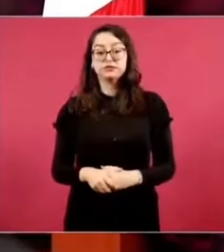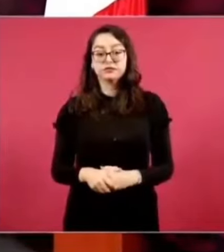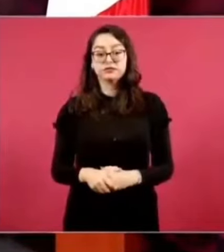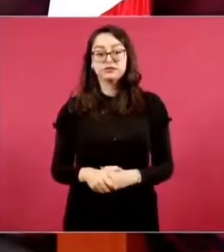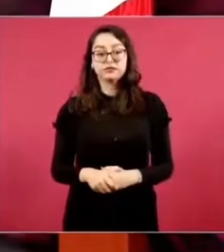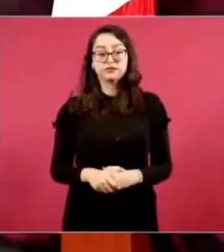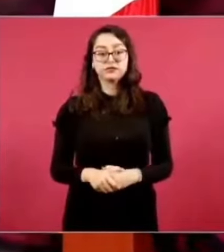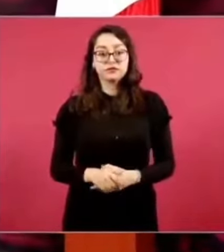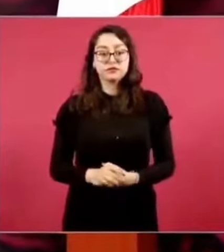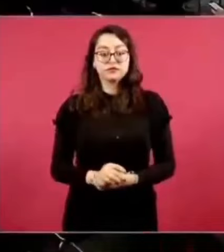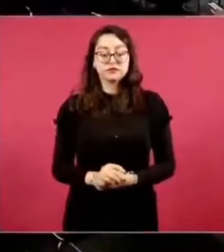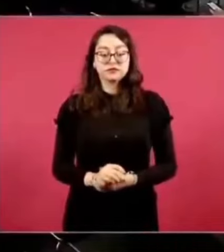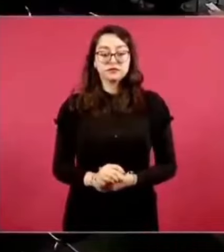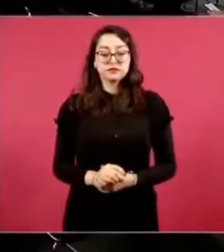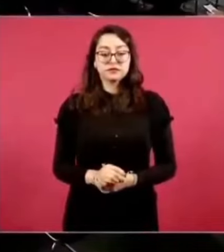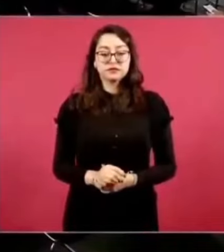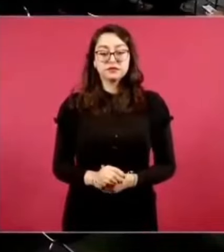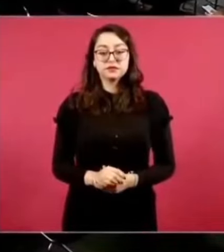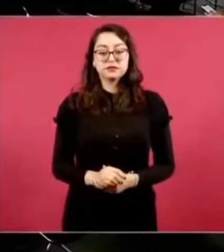Vamos viendo.